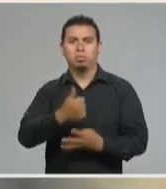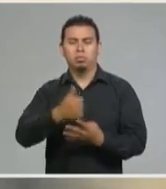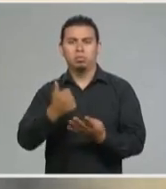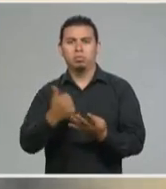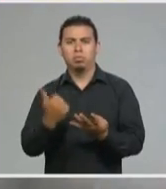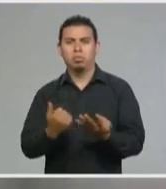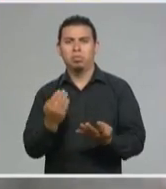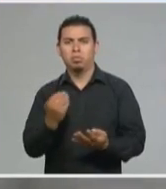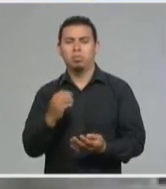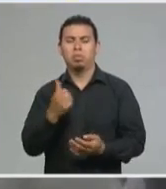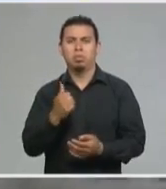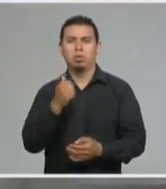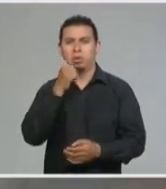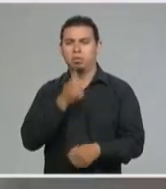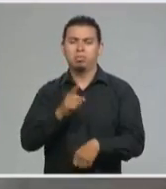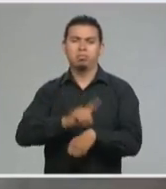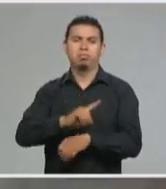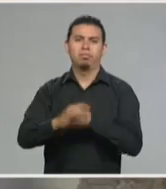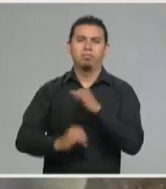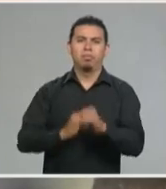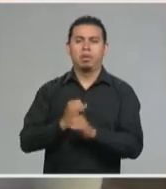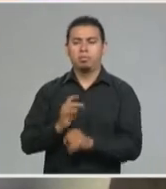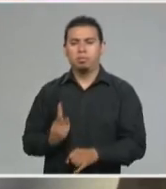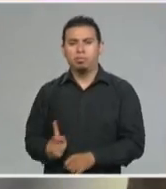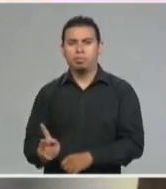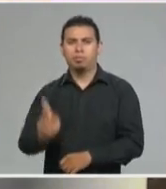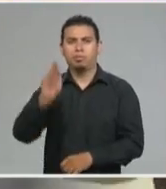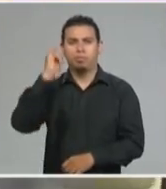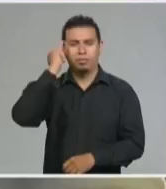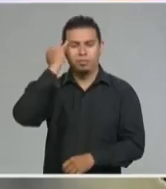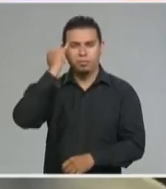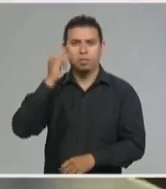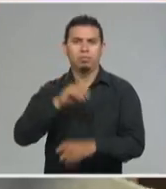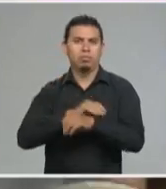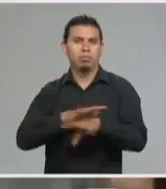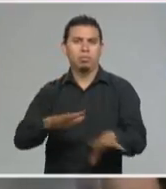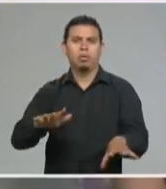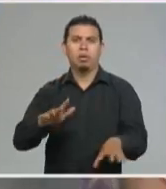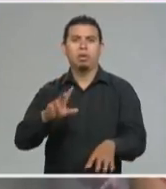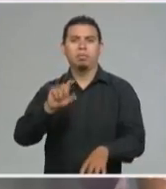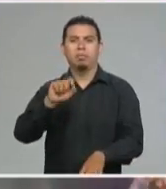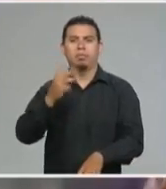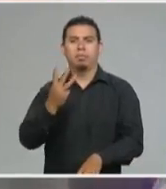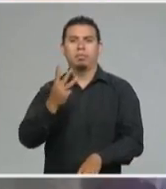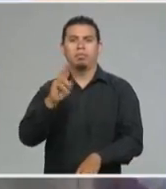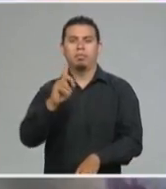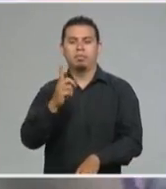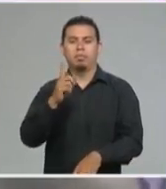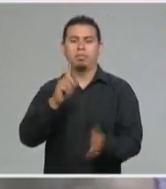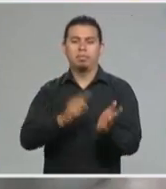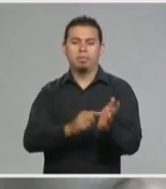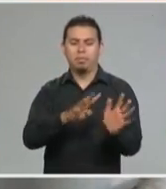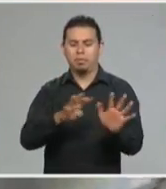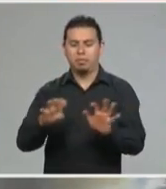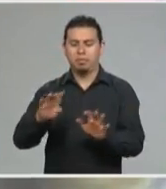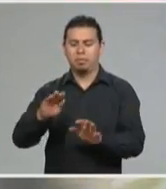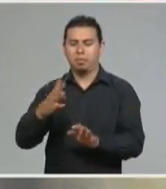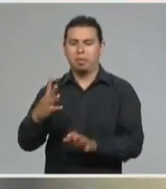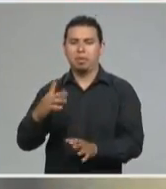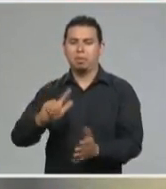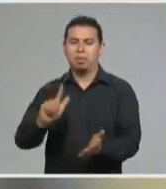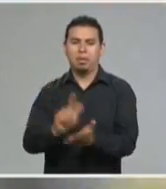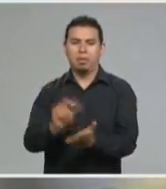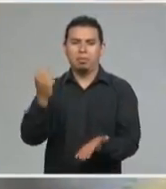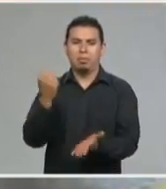se conmemora el Día Internacional de los Pueblos Indígenas, que fue establecido el 23 de diciembre de 1994.